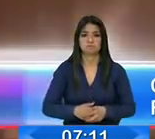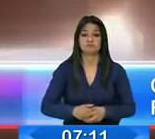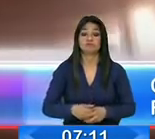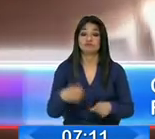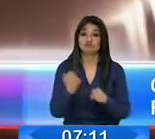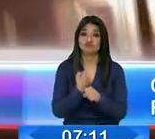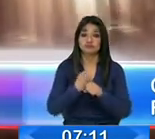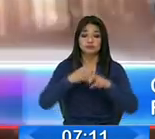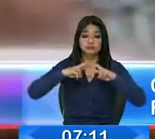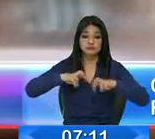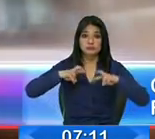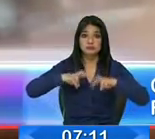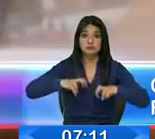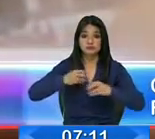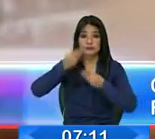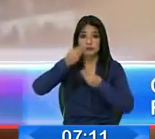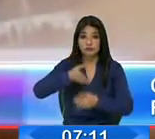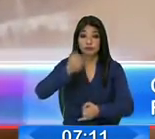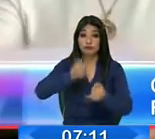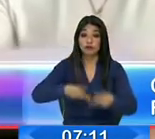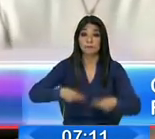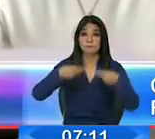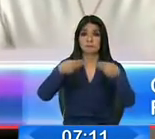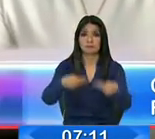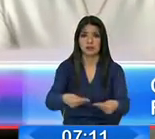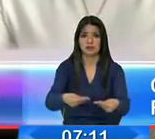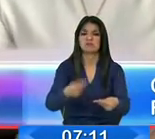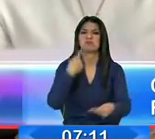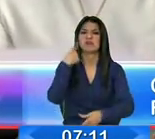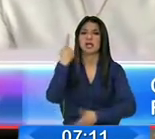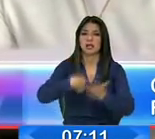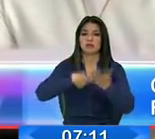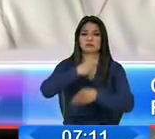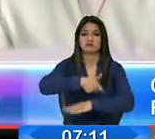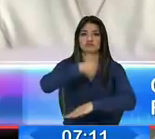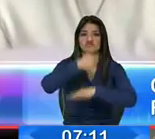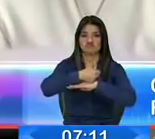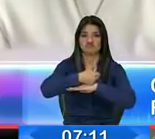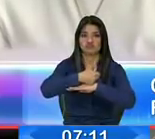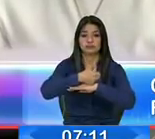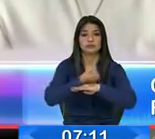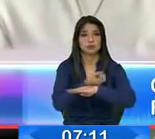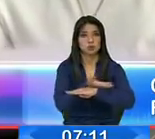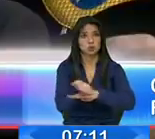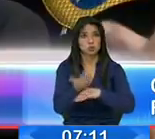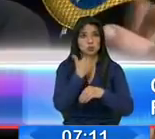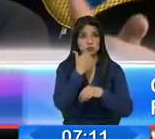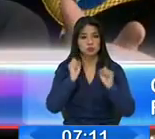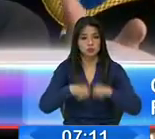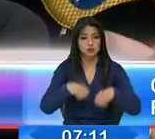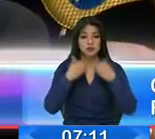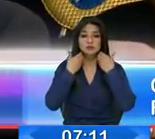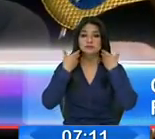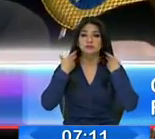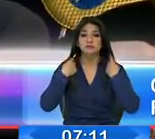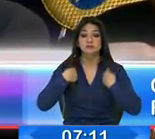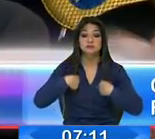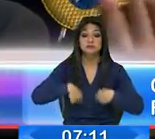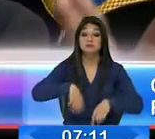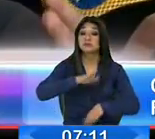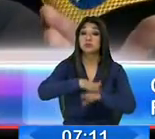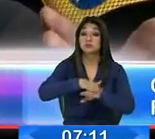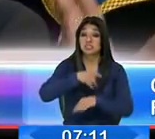que será plasmado en un informe final para ser entregado a las autoridades con recomendaciones. Precisando